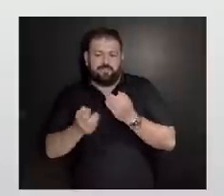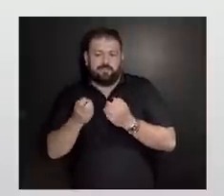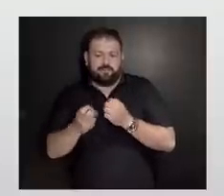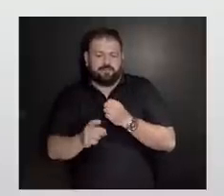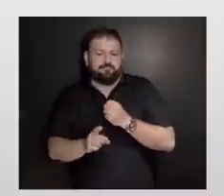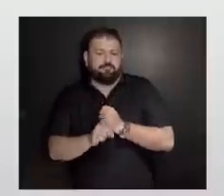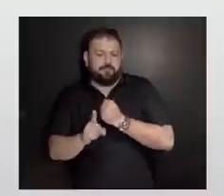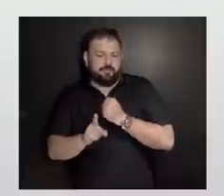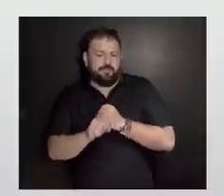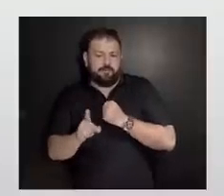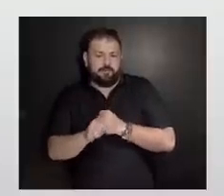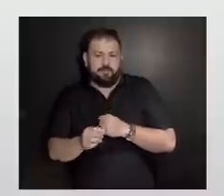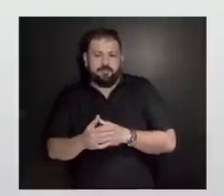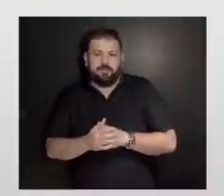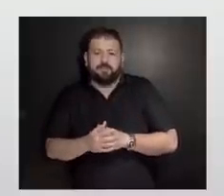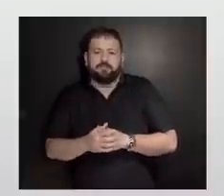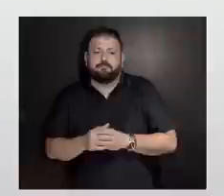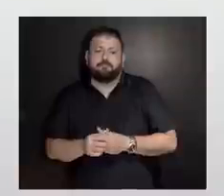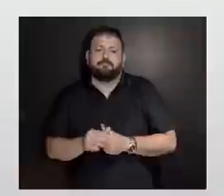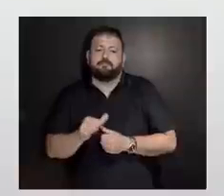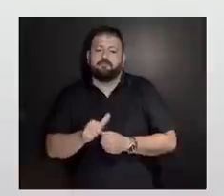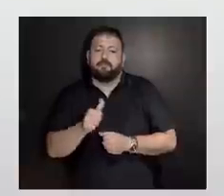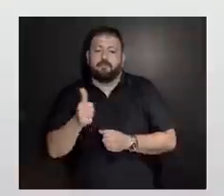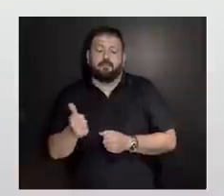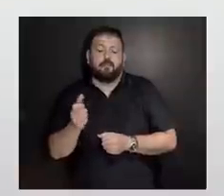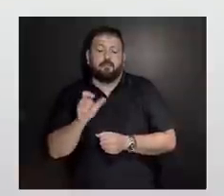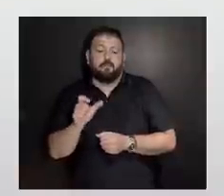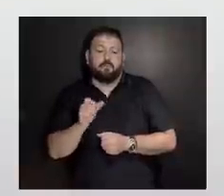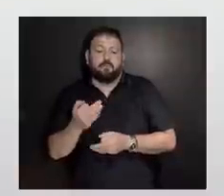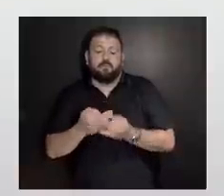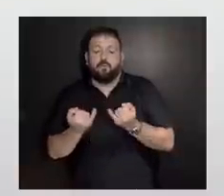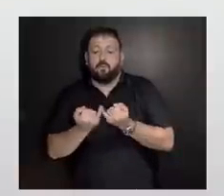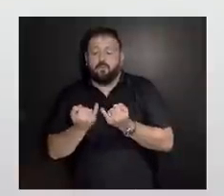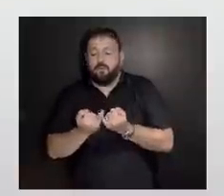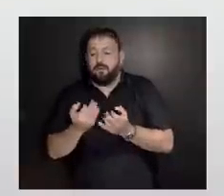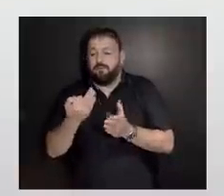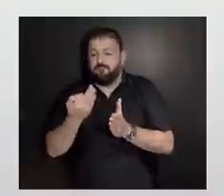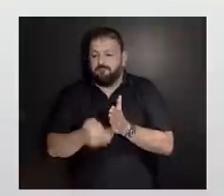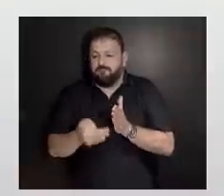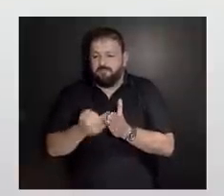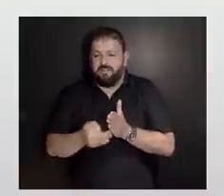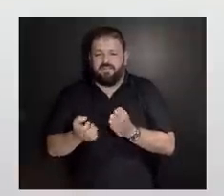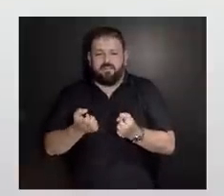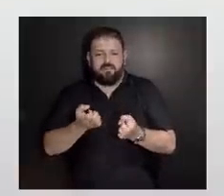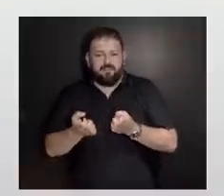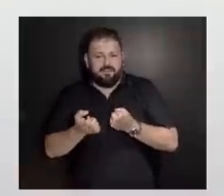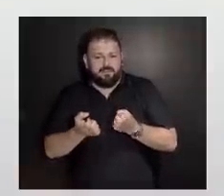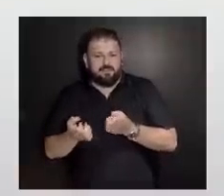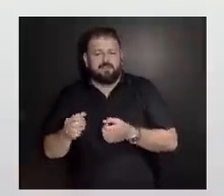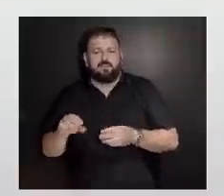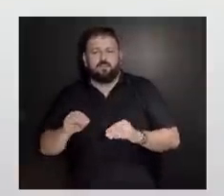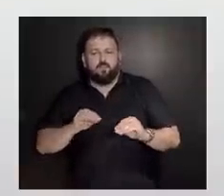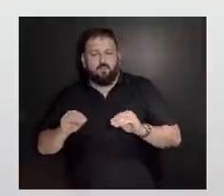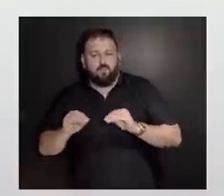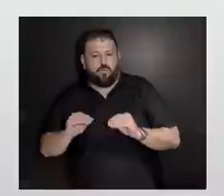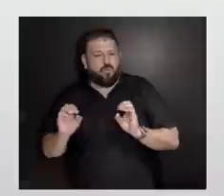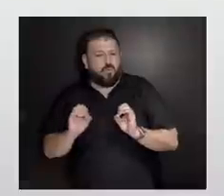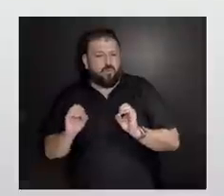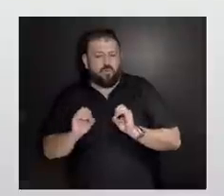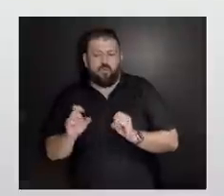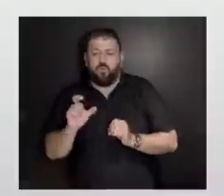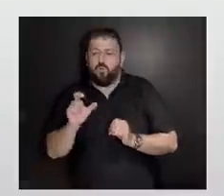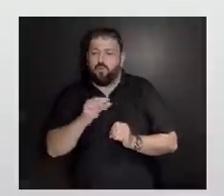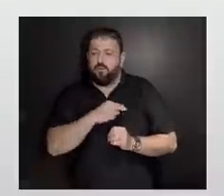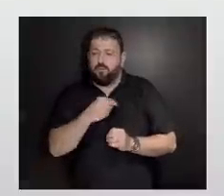componente. Hábitos también, por ejemplo, como la falta de actividad física o el sedentarismo, también, o sea, si a lo mejor nosotros consumimos